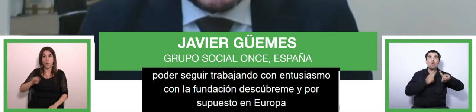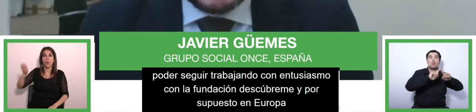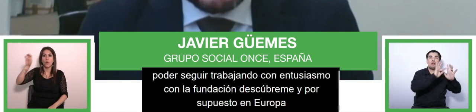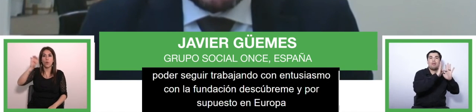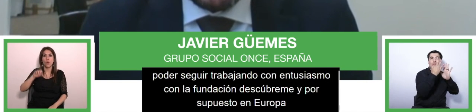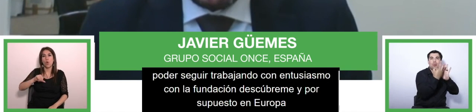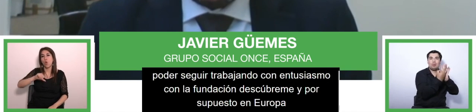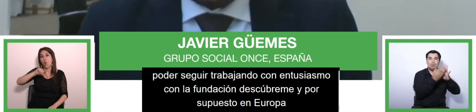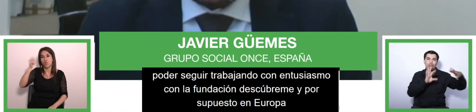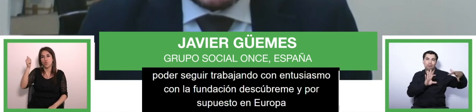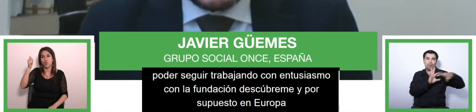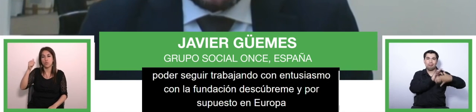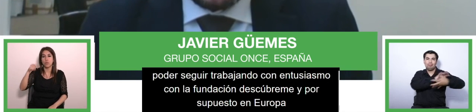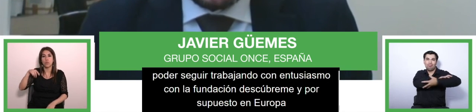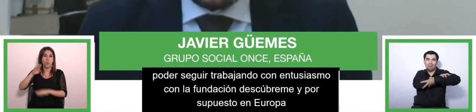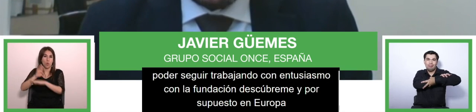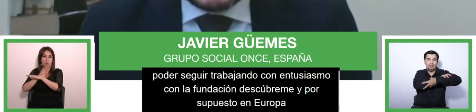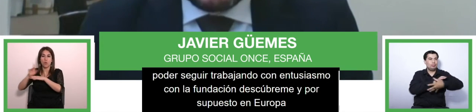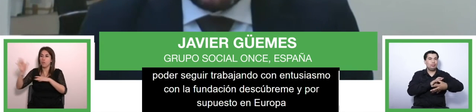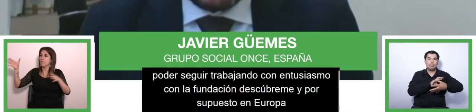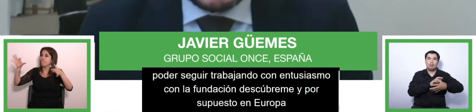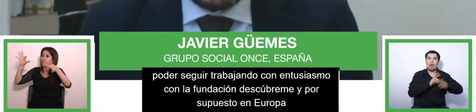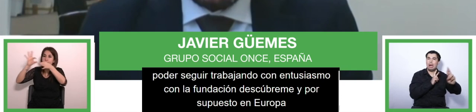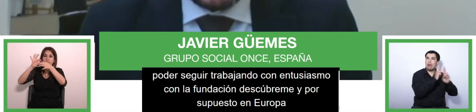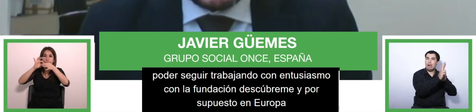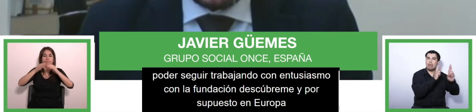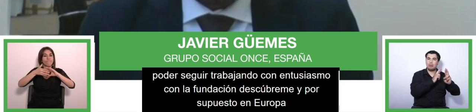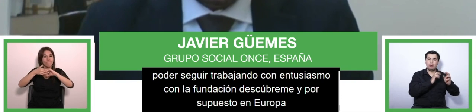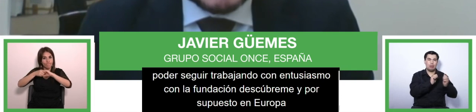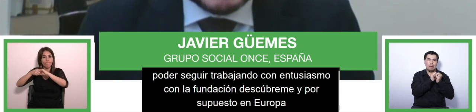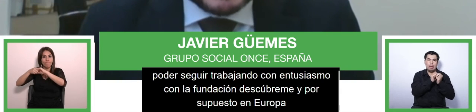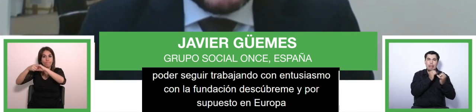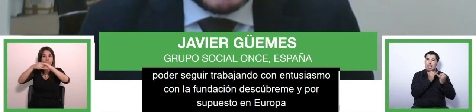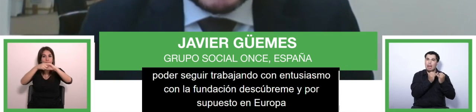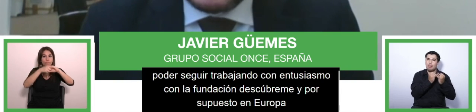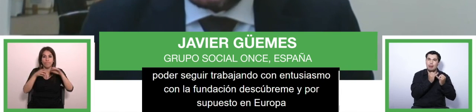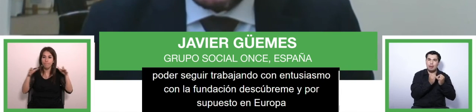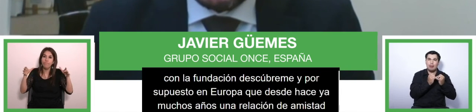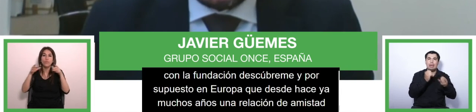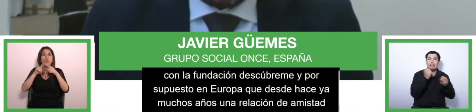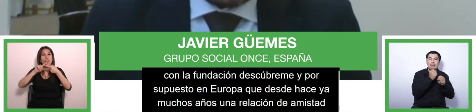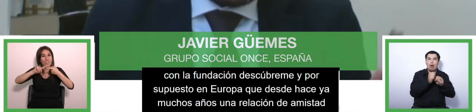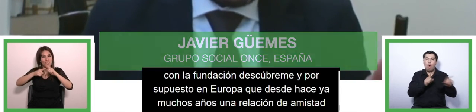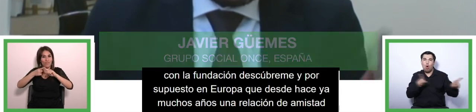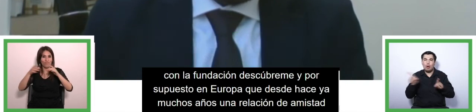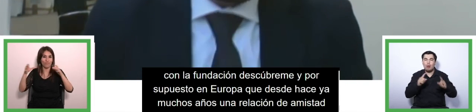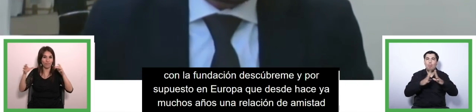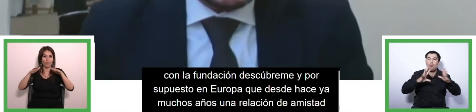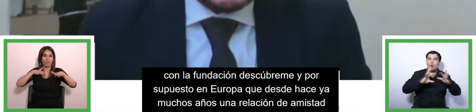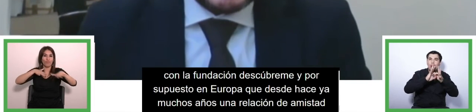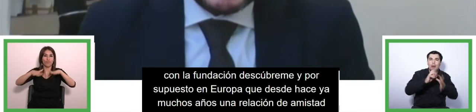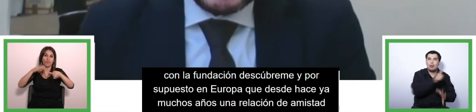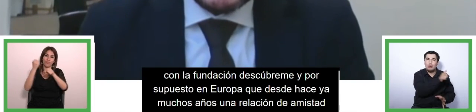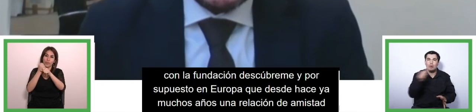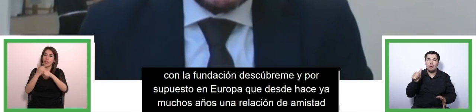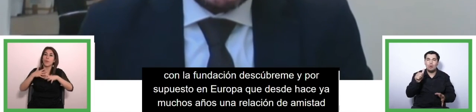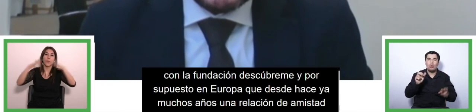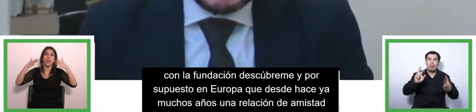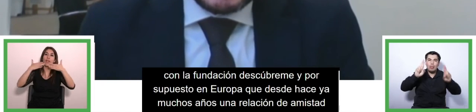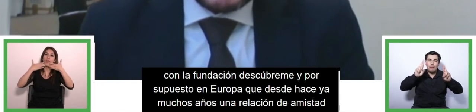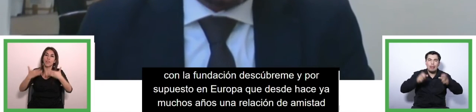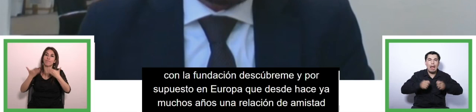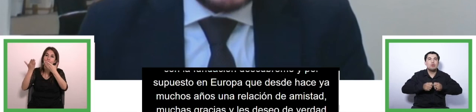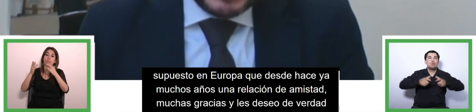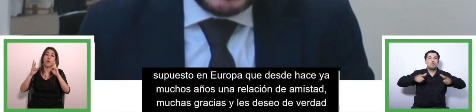una gran relación de amistad y de trabajo coordinado. Muchísimas gracias y les deseo de verdad una excelente